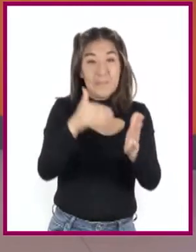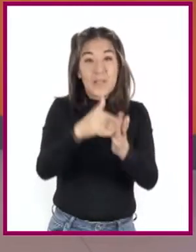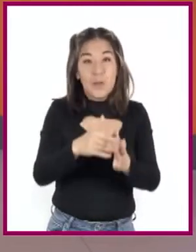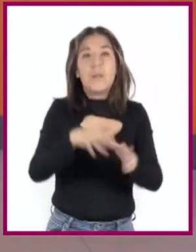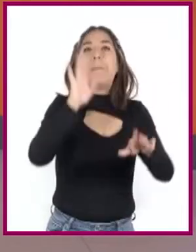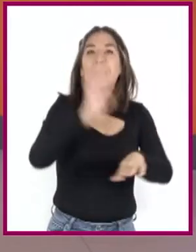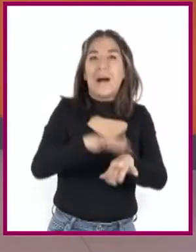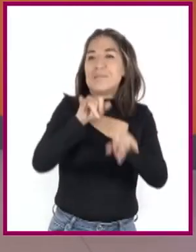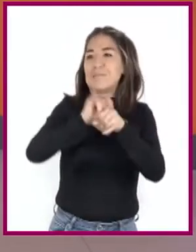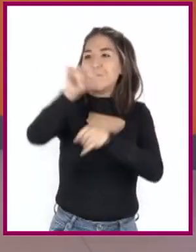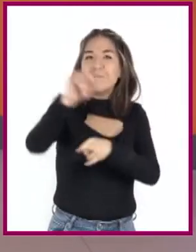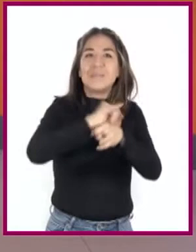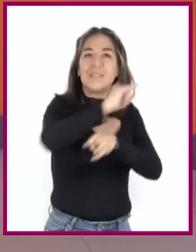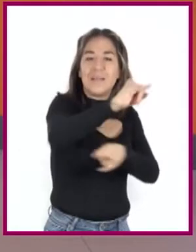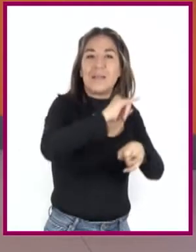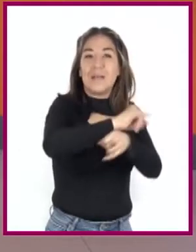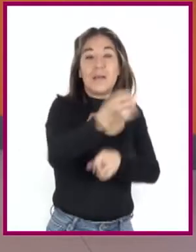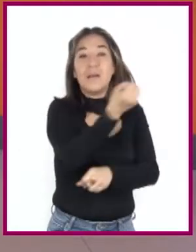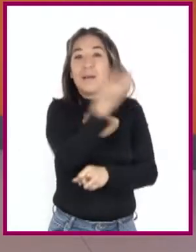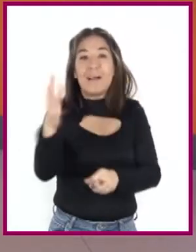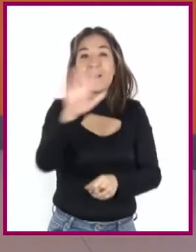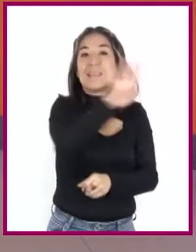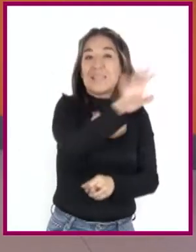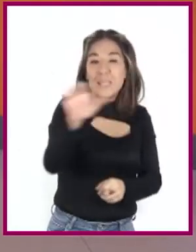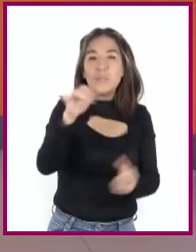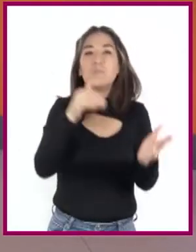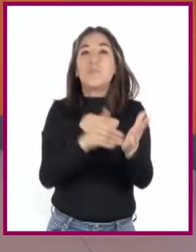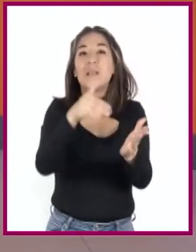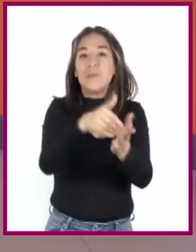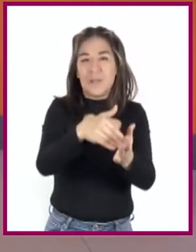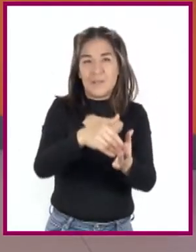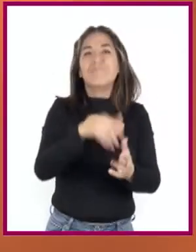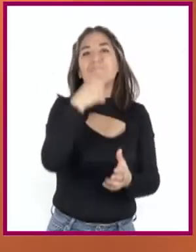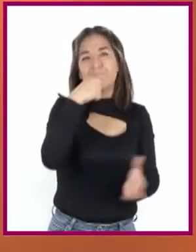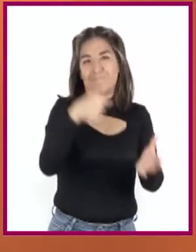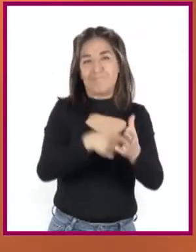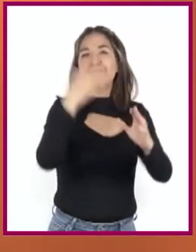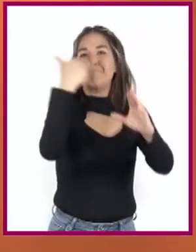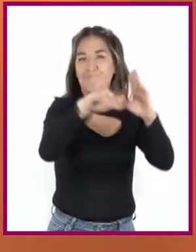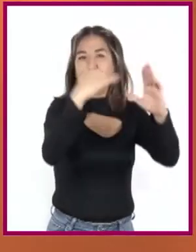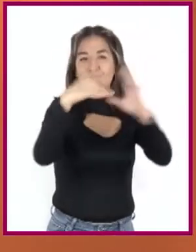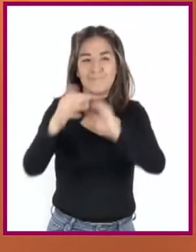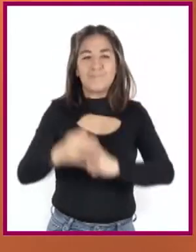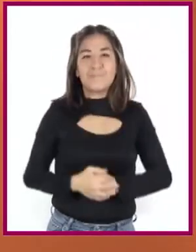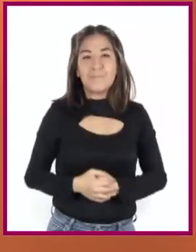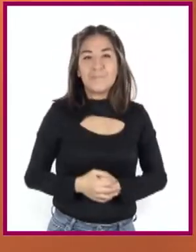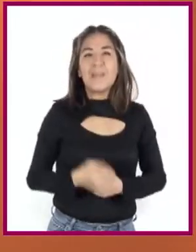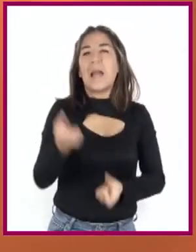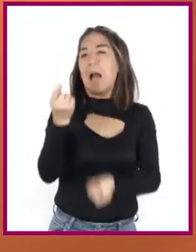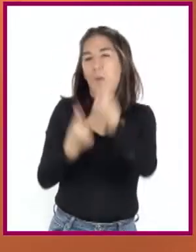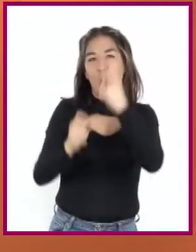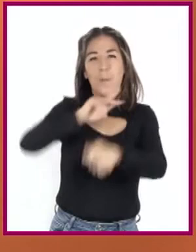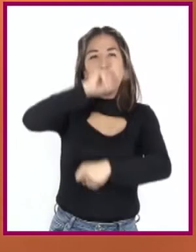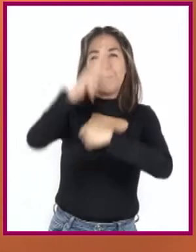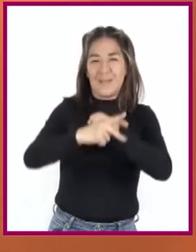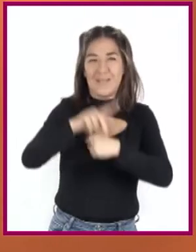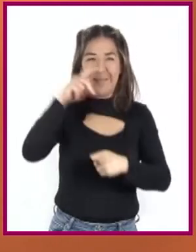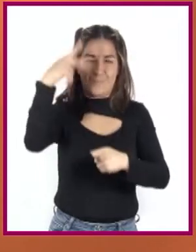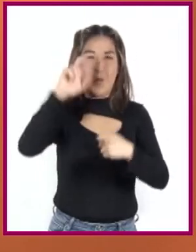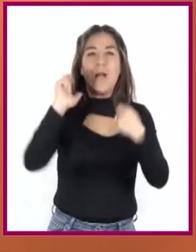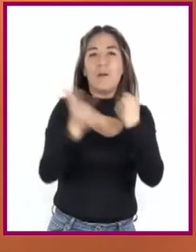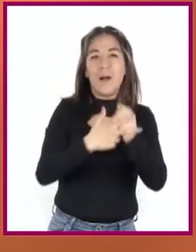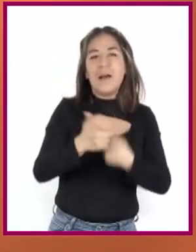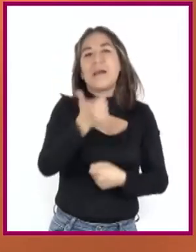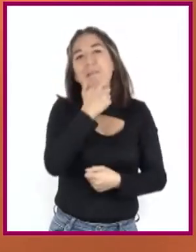líneas y se transmitían 500 millones de telegramas. Solo algunos países de Europa como Inglaterra